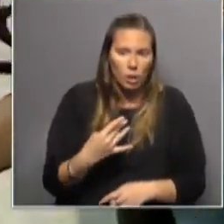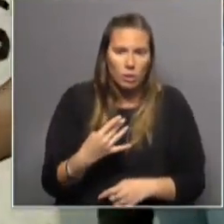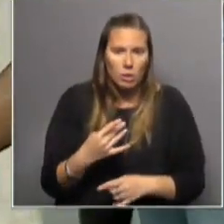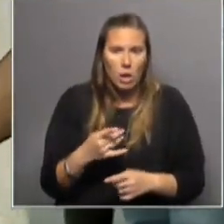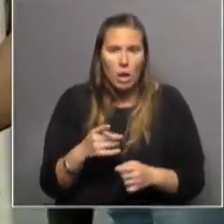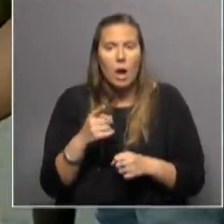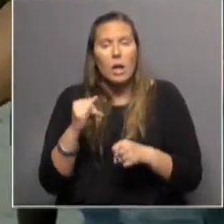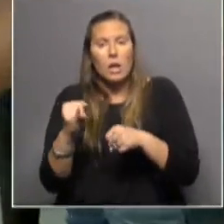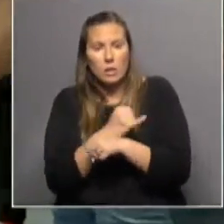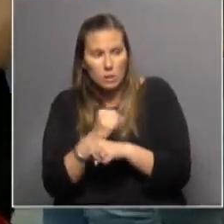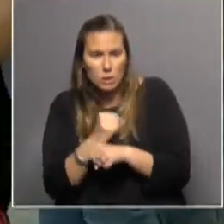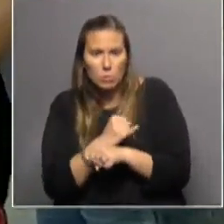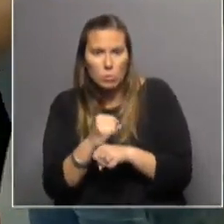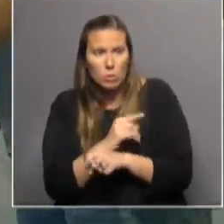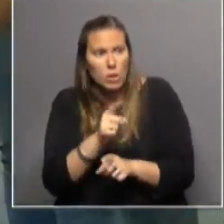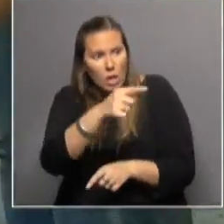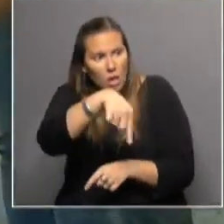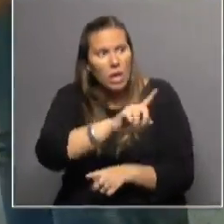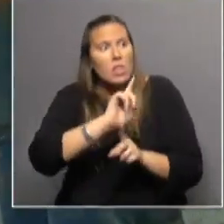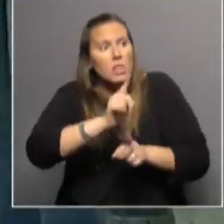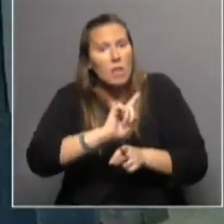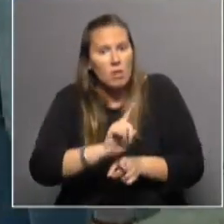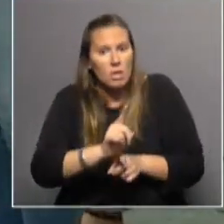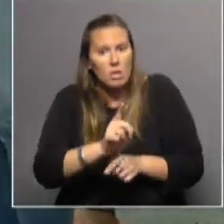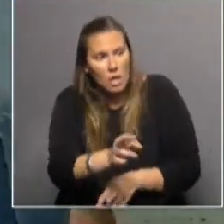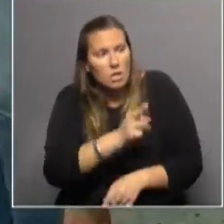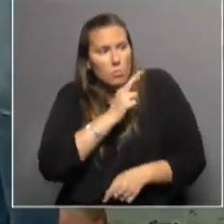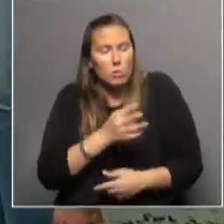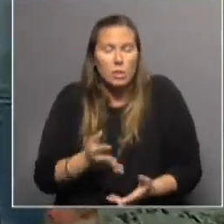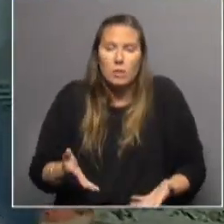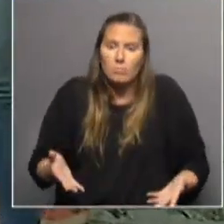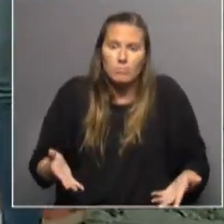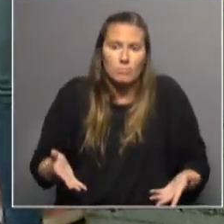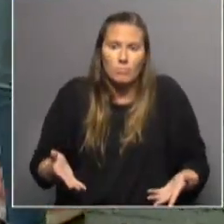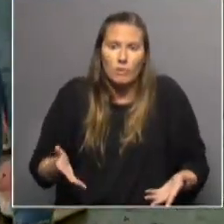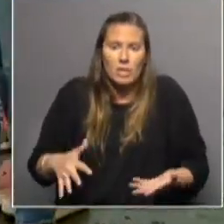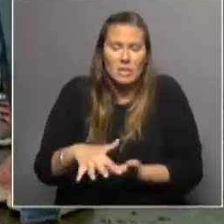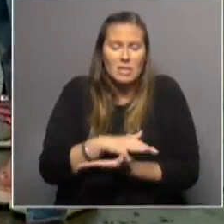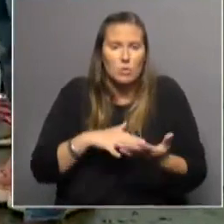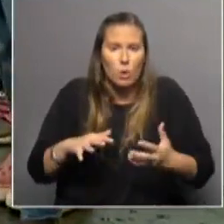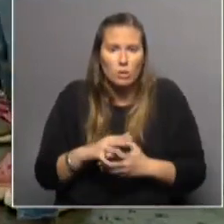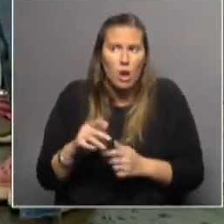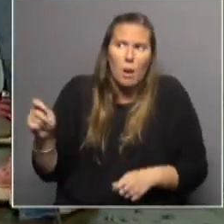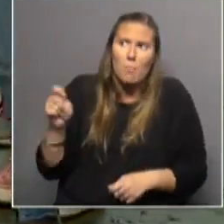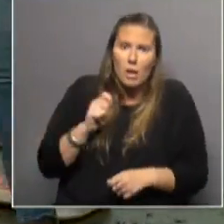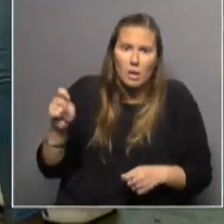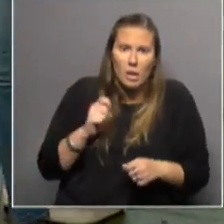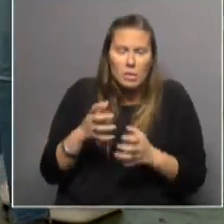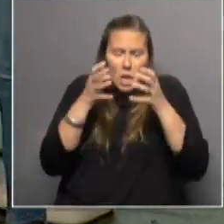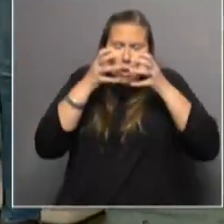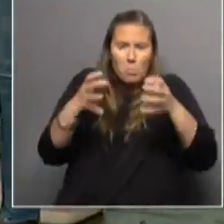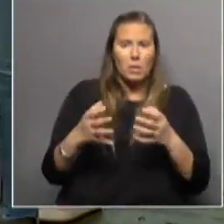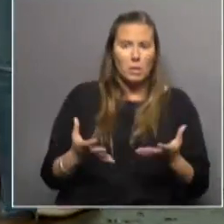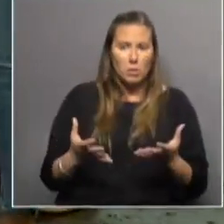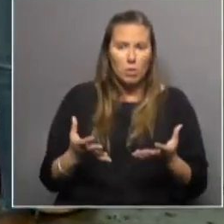instituciones que supuestamente nos tienen que dar en una respuesta cuando estamos en una situación de emergencia y de mucho riesgo.